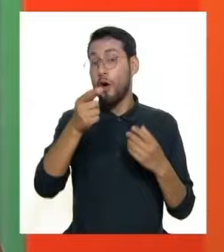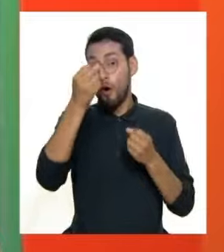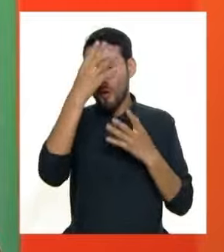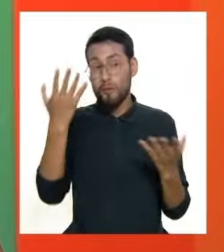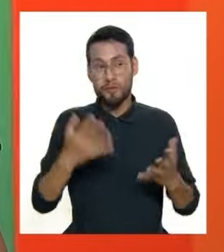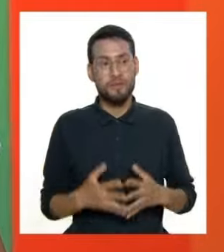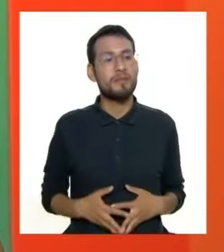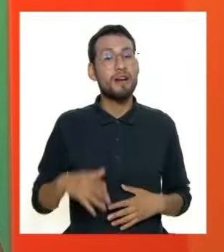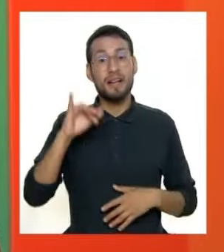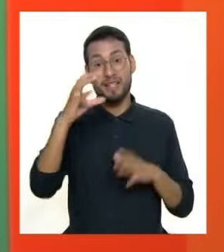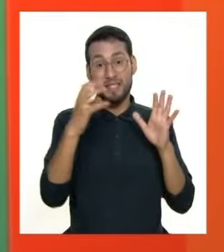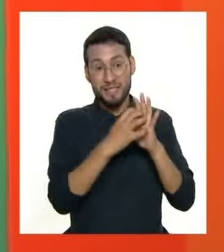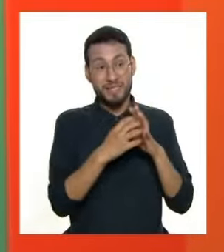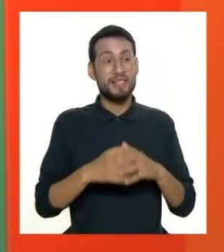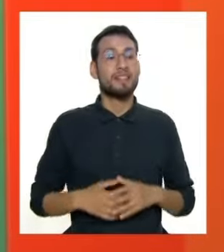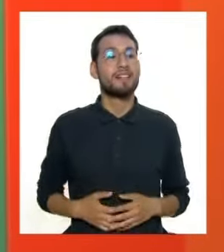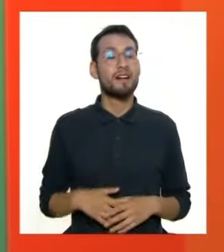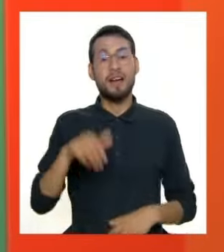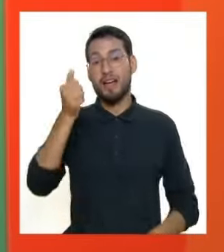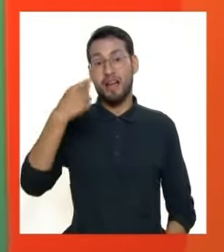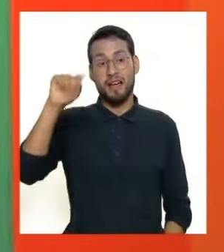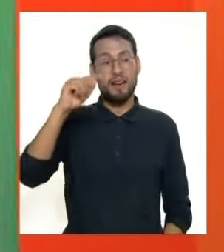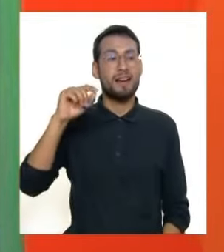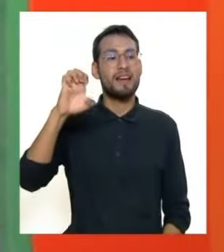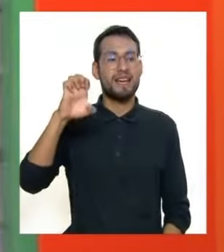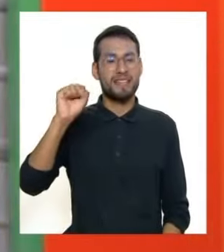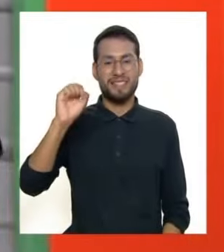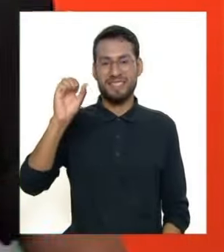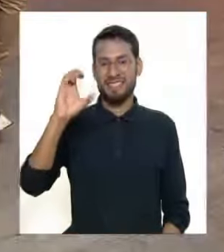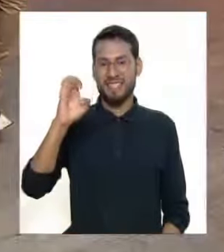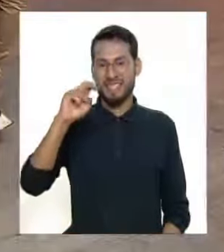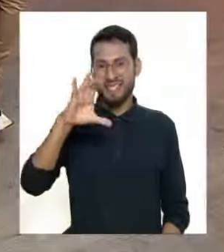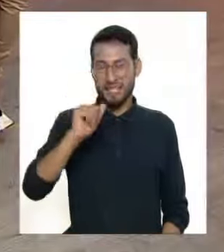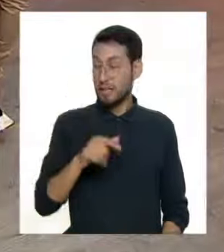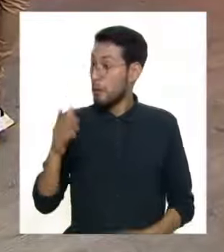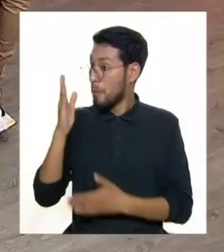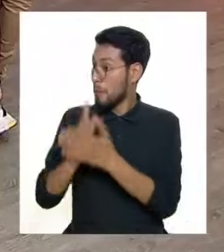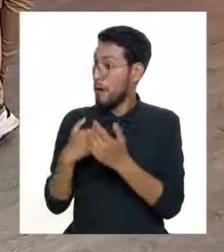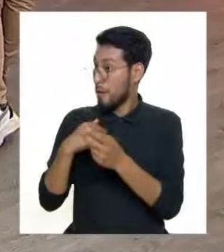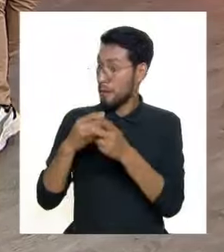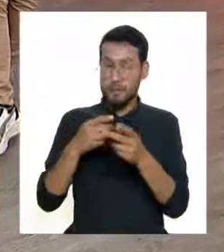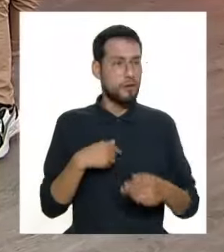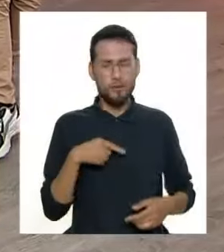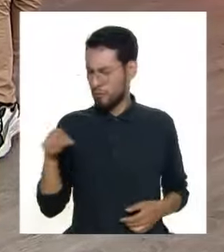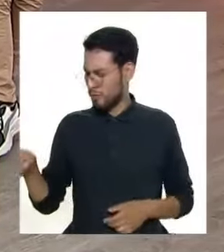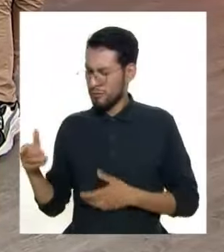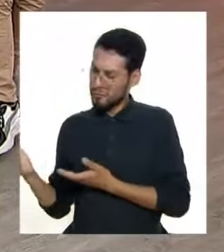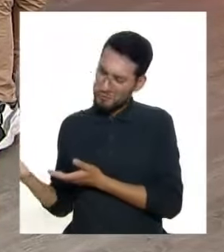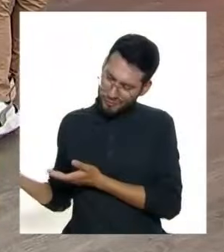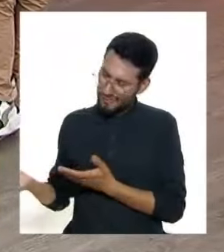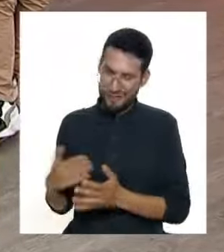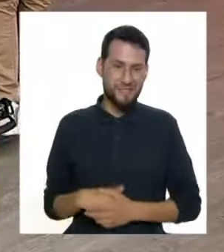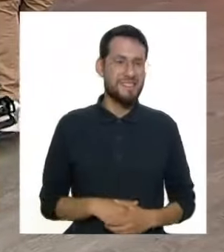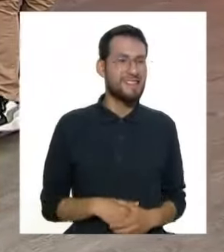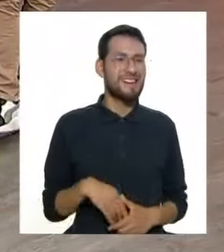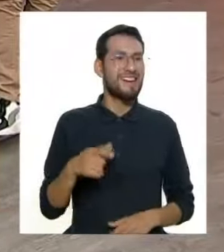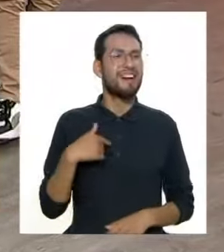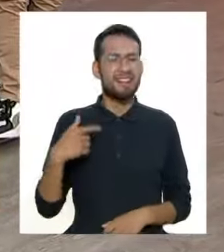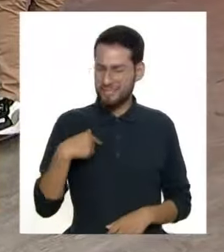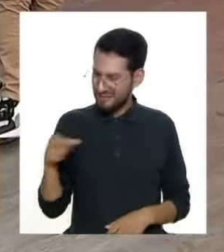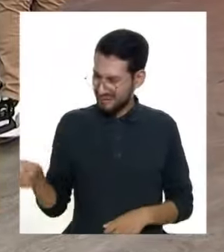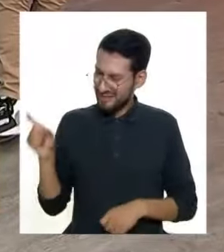información, busquen en Instagram, arroba Escénica Perú. ¿Me vas a dar media beca o no? Nicolasa, tú entras, por favor. ¿Otra vez quieres estudiar? Tú